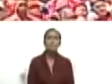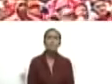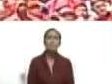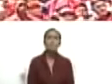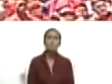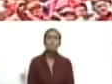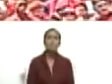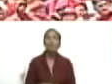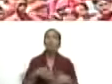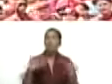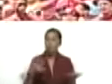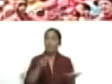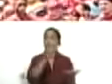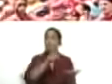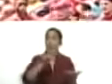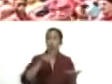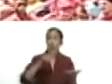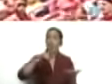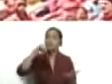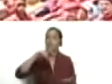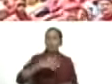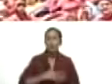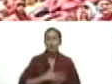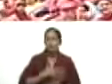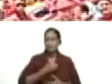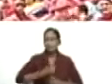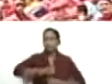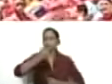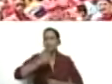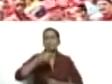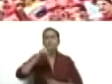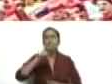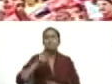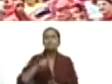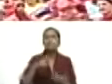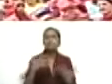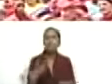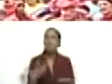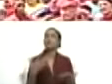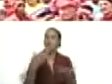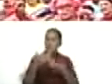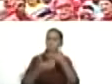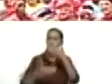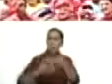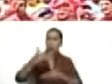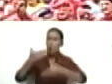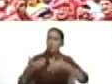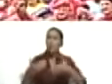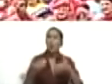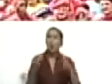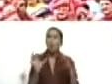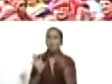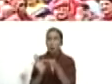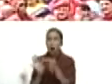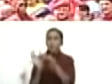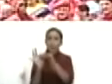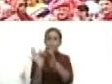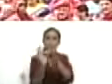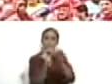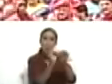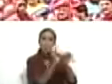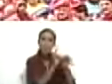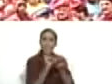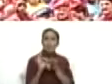Del más necesitado. Y así vamos articulando una ofensiva